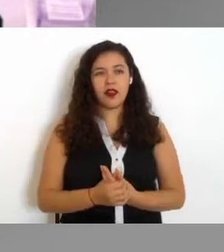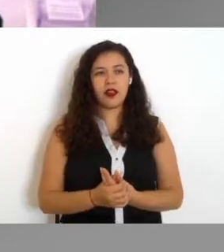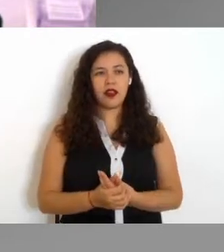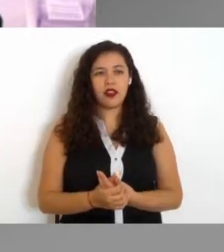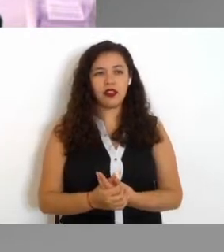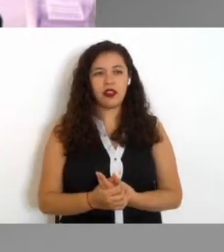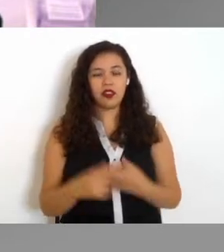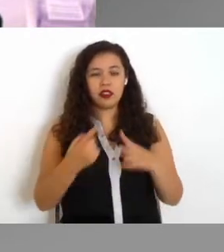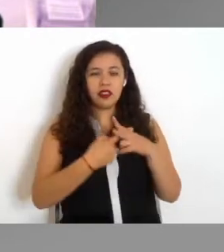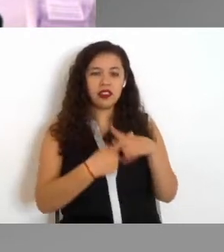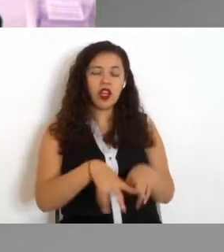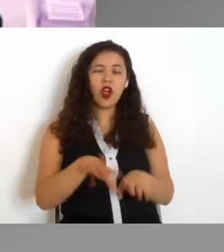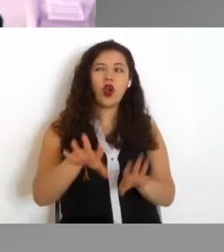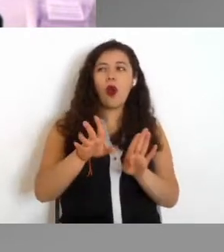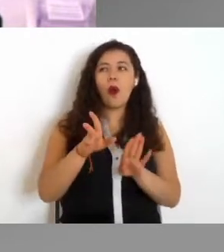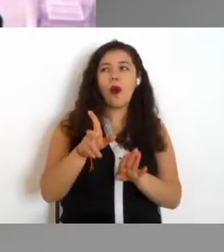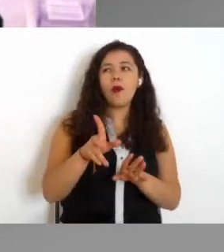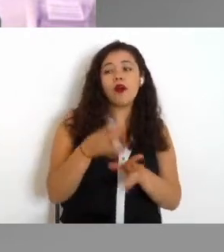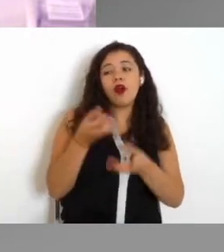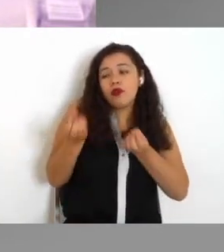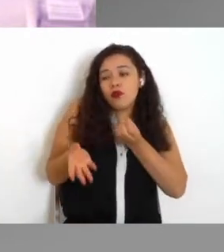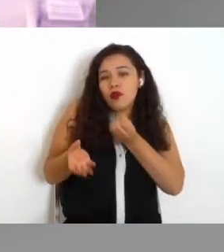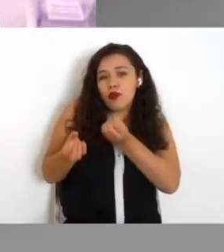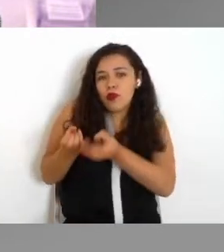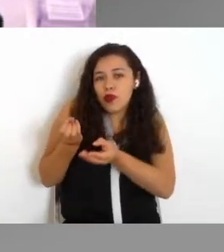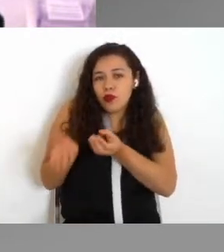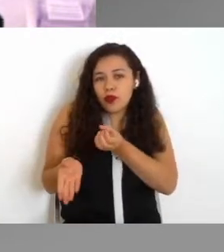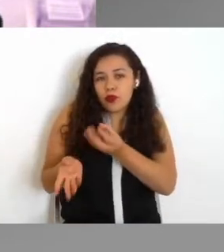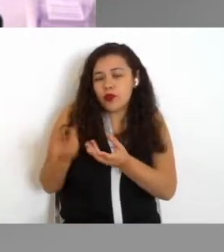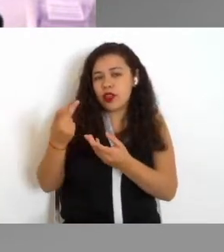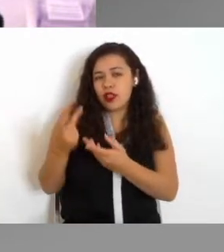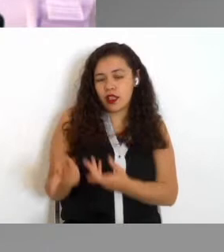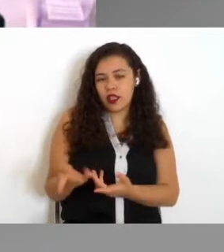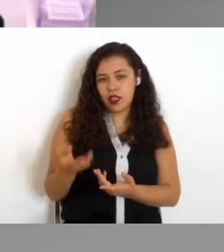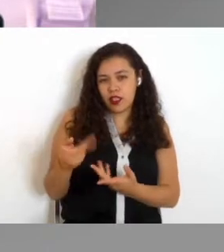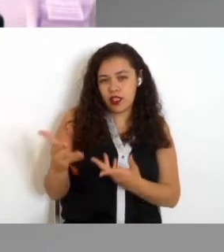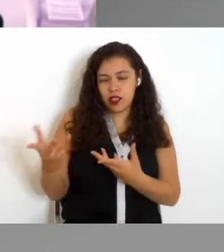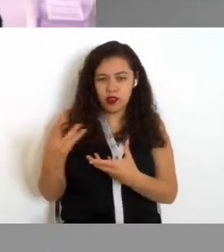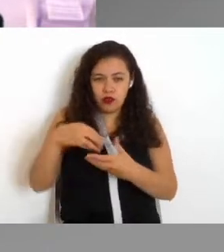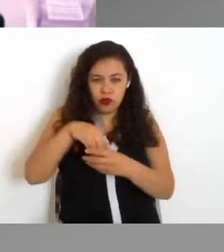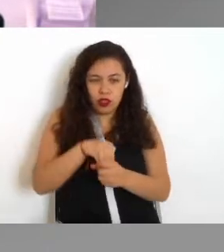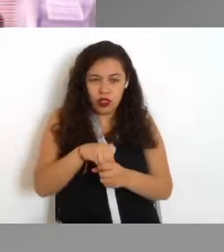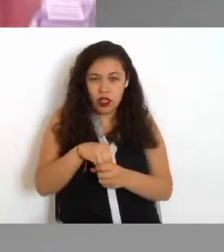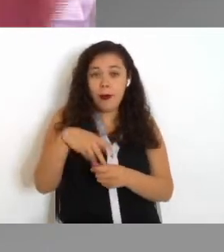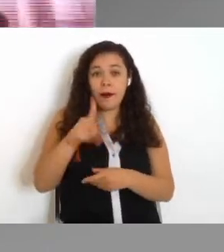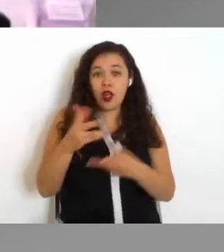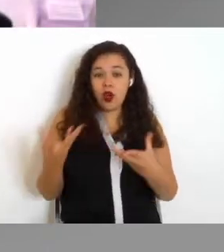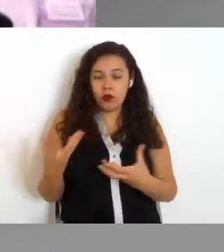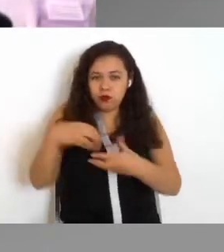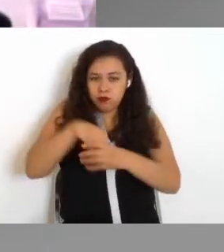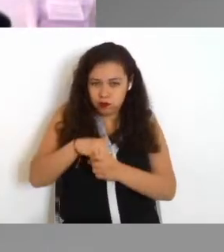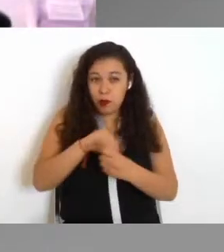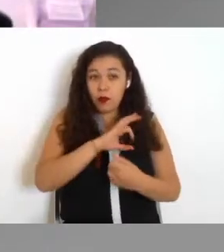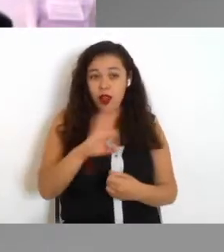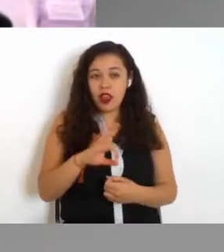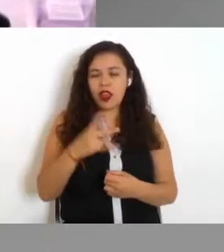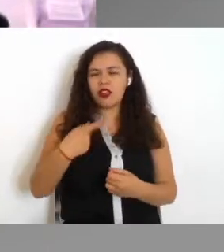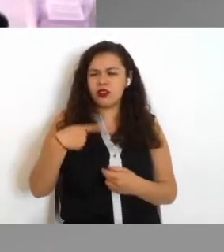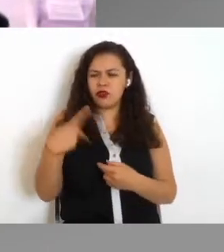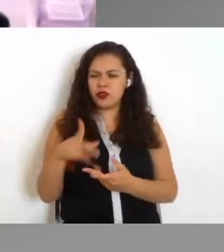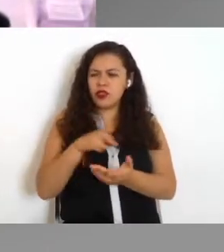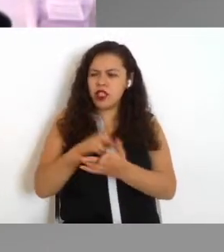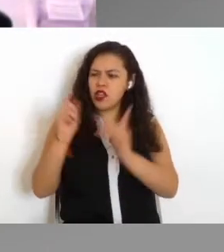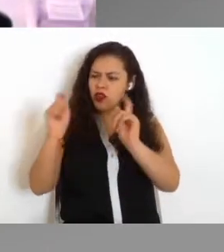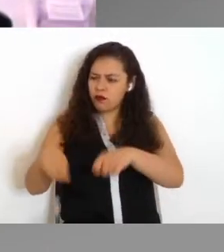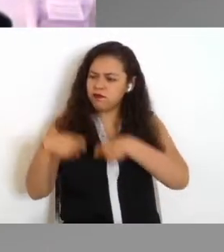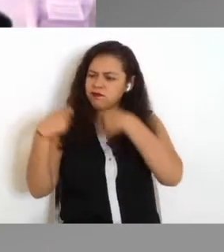discurso paternalista que promueva su inclusión y no solamente, y hacerlos ver como merecedores de derechos y